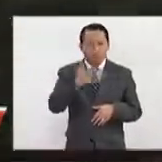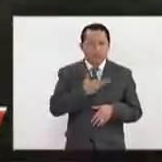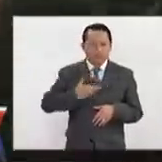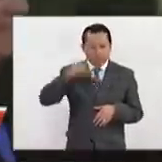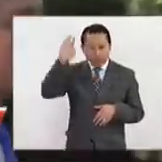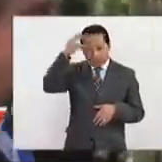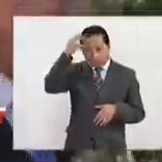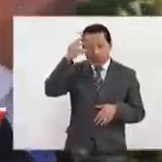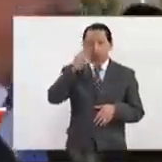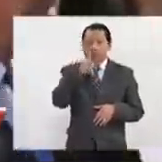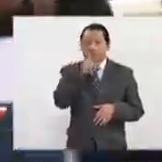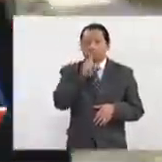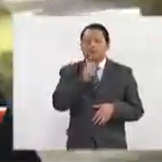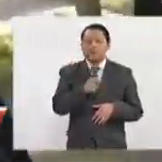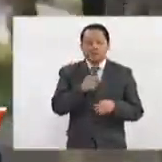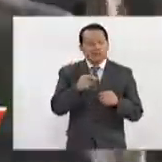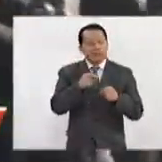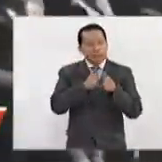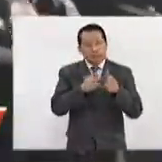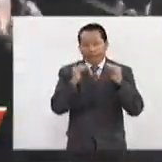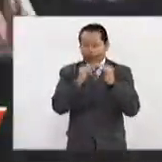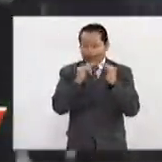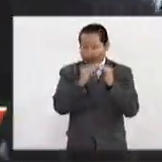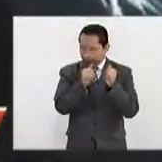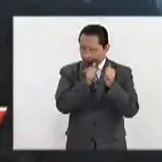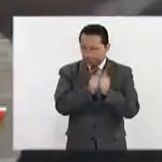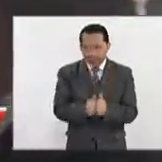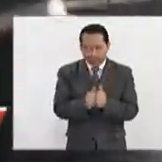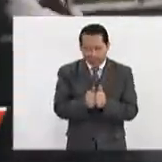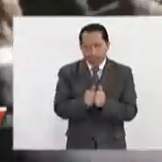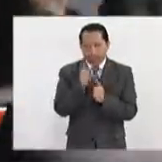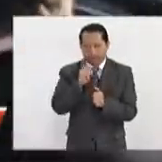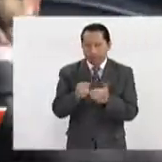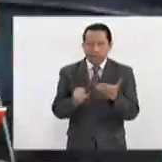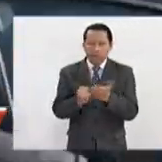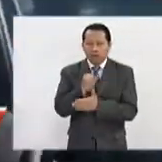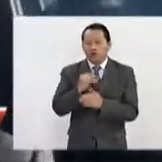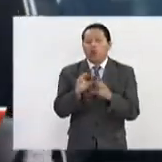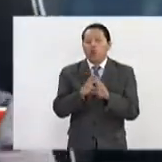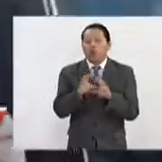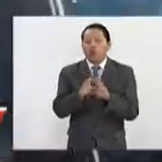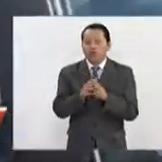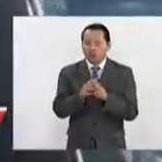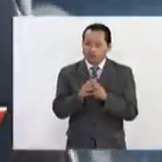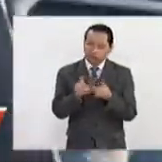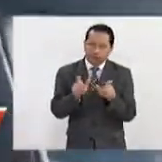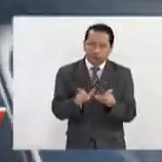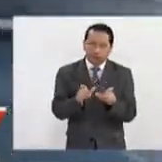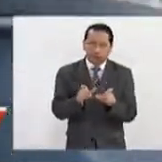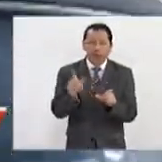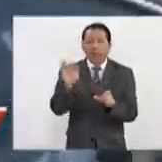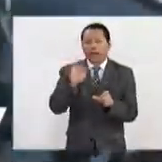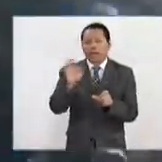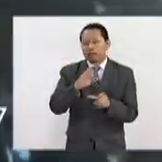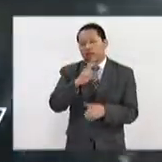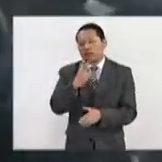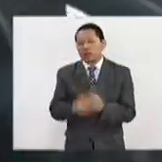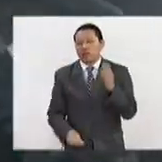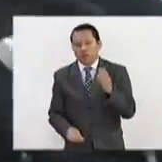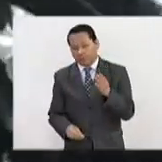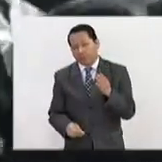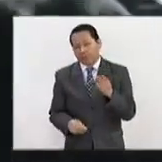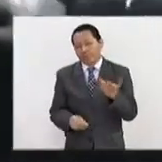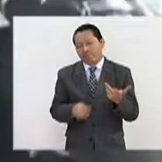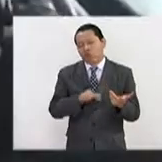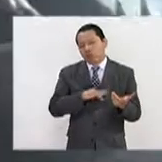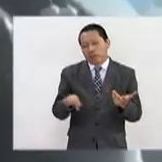y mantuvo la orden de arresto domiciliario en su contra. Esta decisión fue tomada como medida de precaución ante el riesgo de fuga que